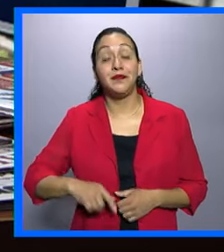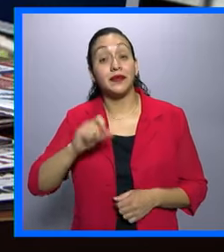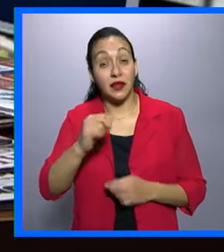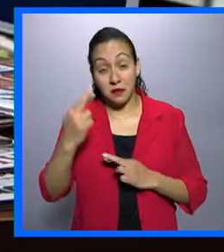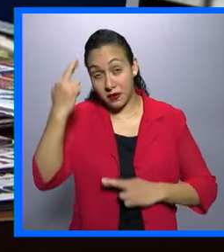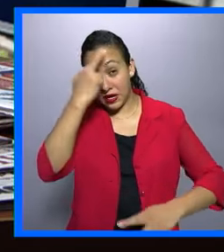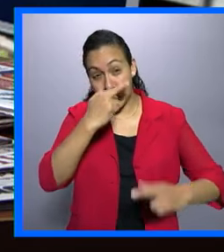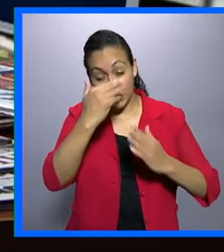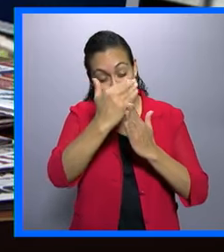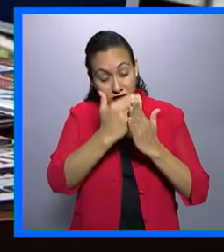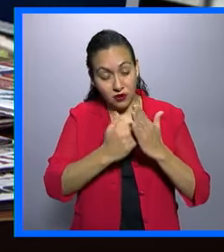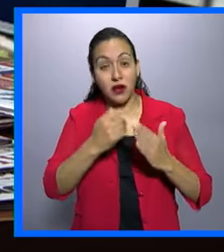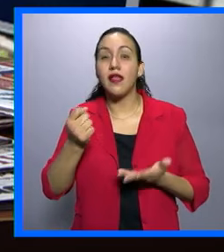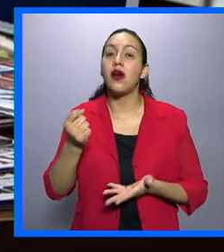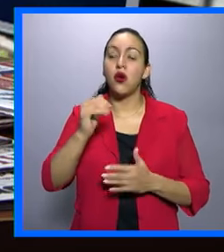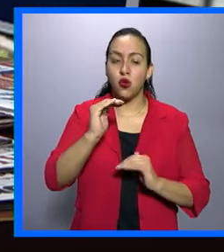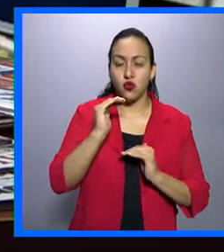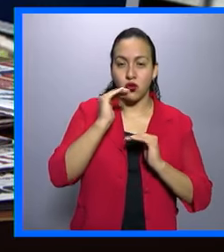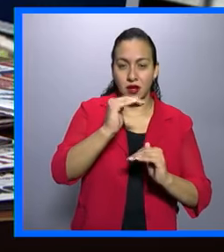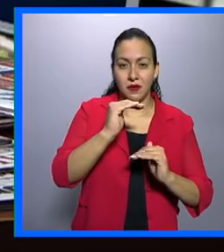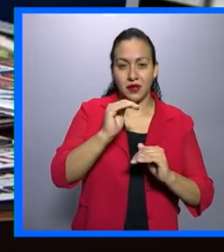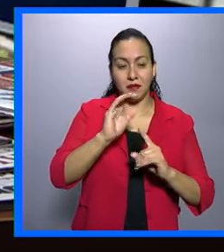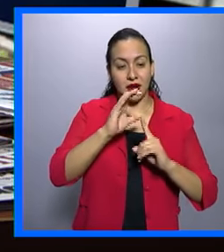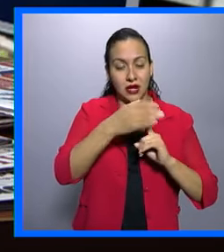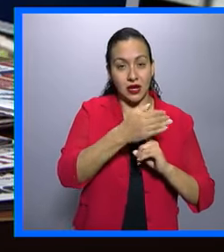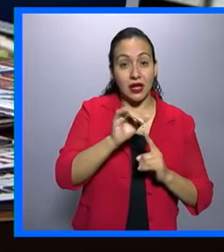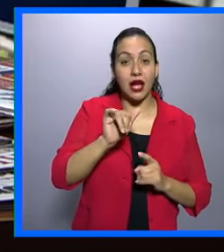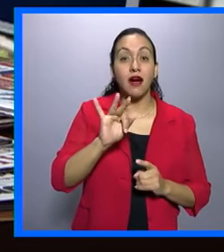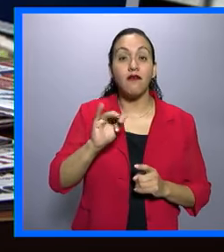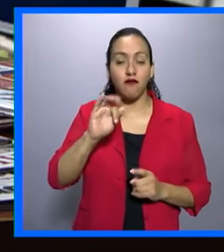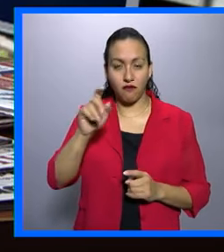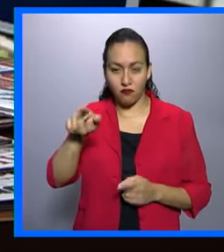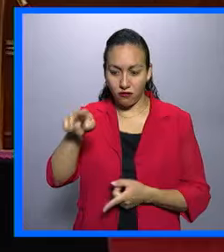el límite a las comisiones que cobran las Afores.